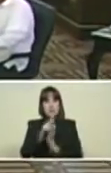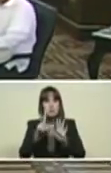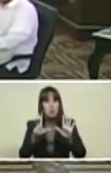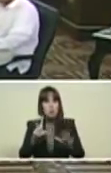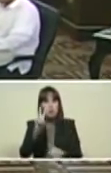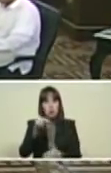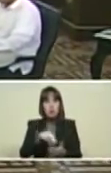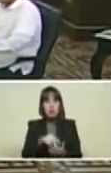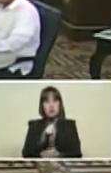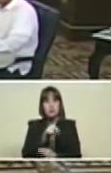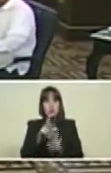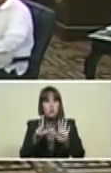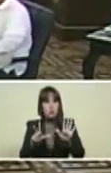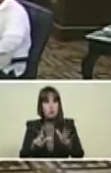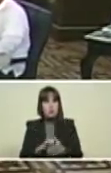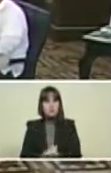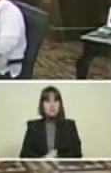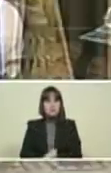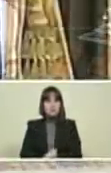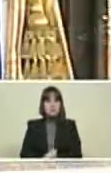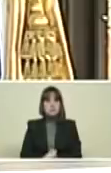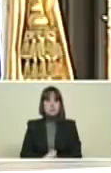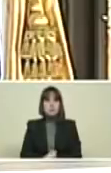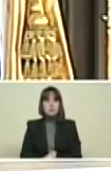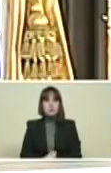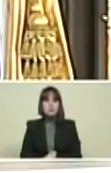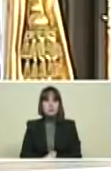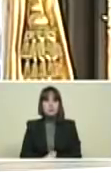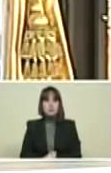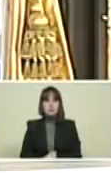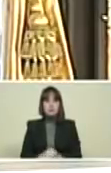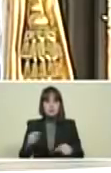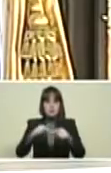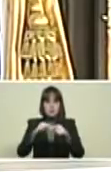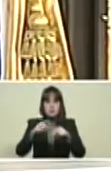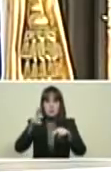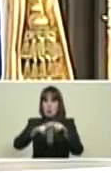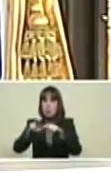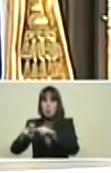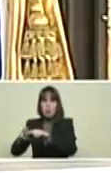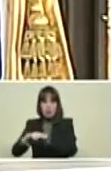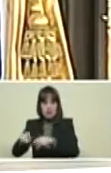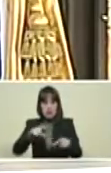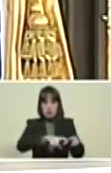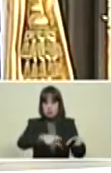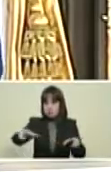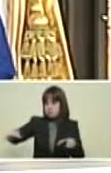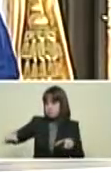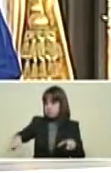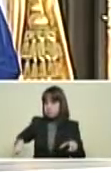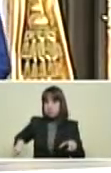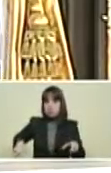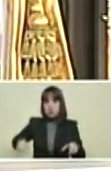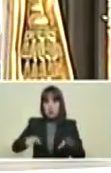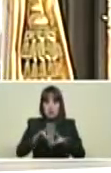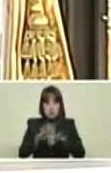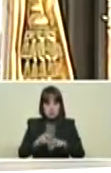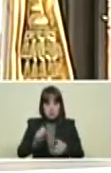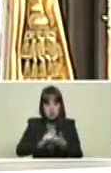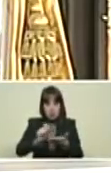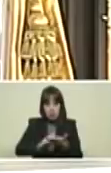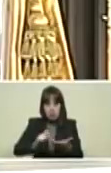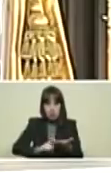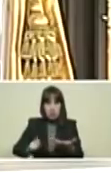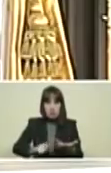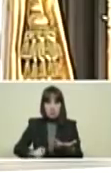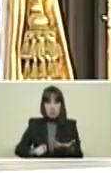2018-2019, sobre todo en lo que tiene que ver con pupitres. Ahora lo llaman mesasilla. ¿Desde cuándo cambió